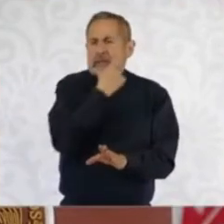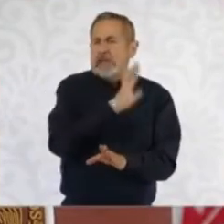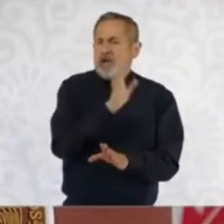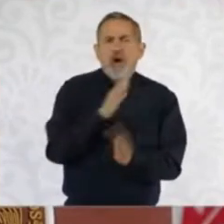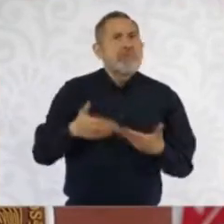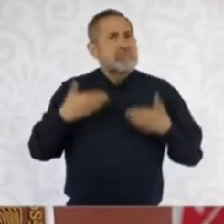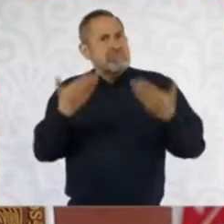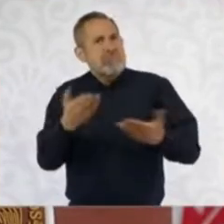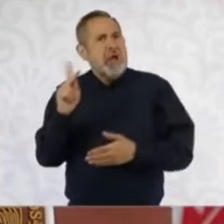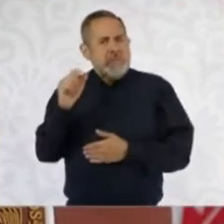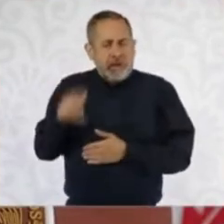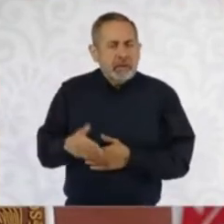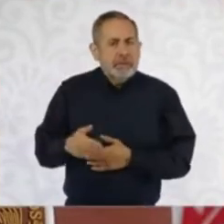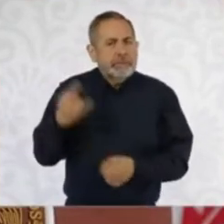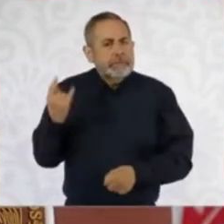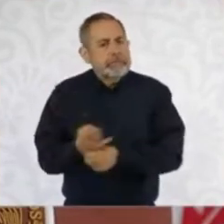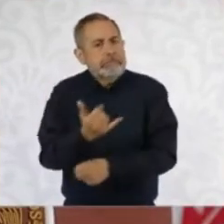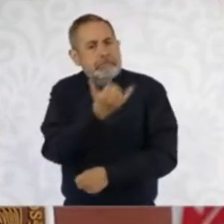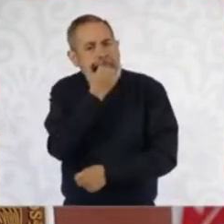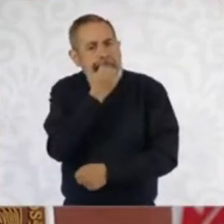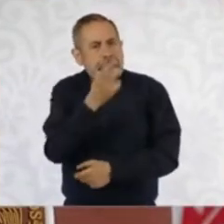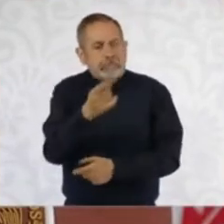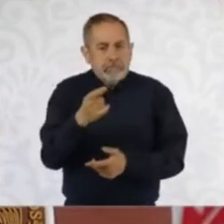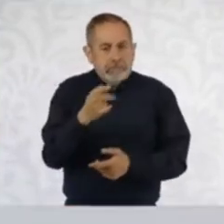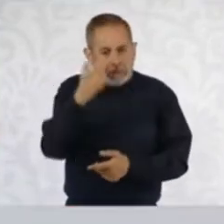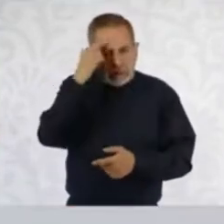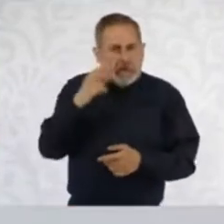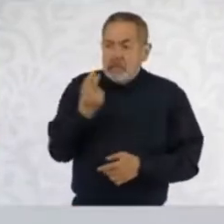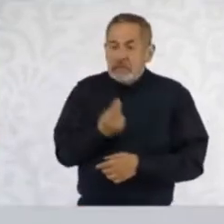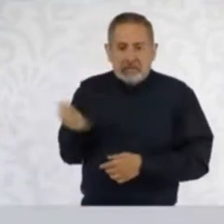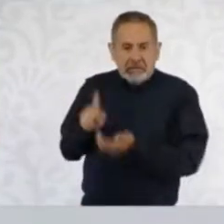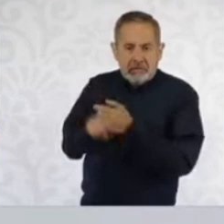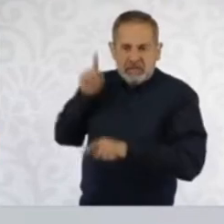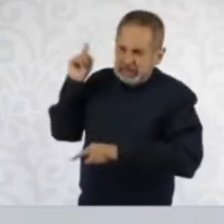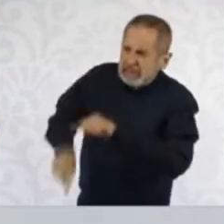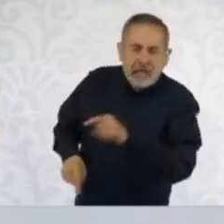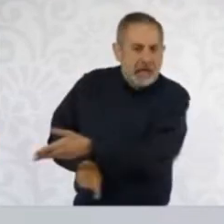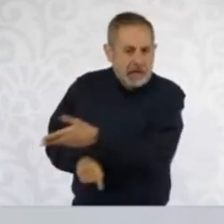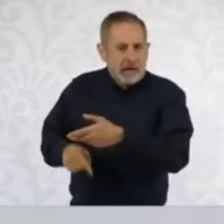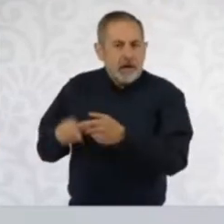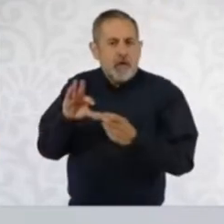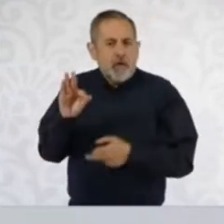Y en 2006, bueno, desde el desafuero, la traición a la democracia.